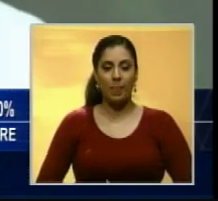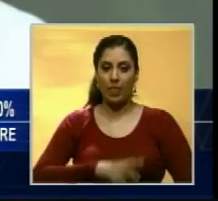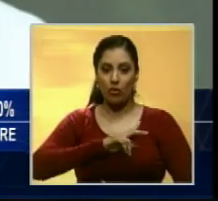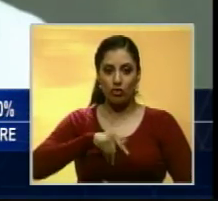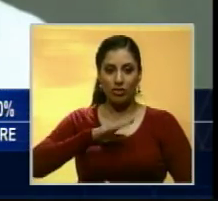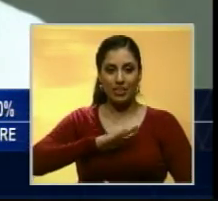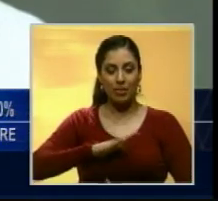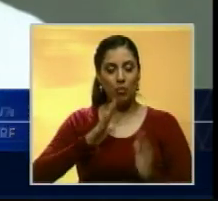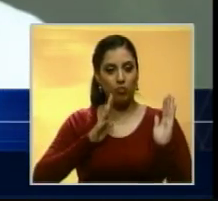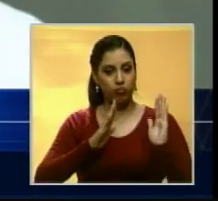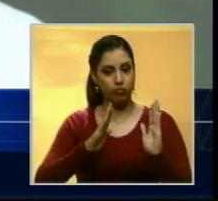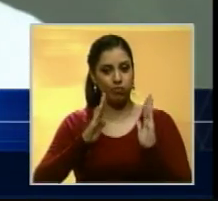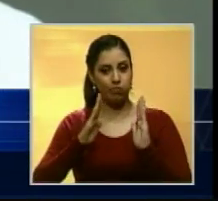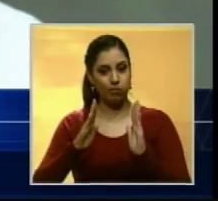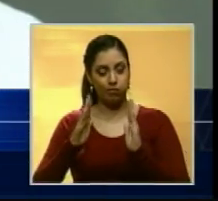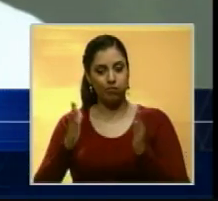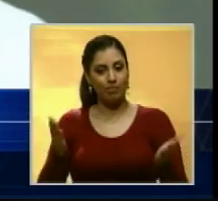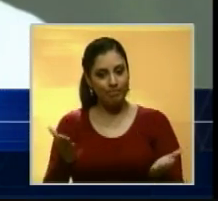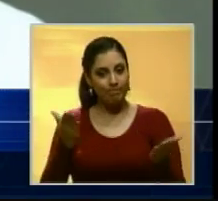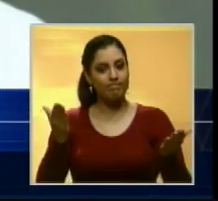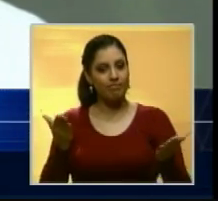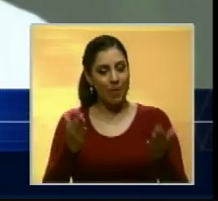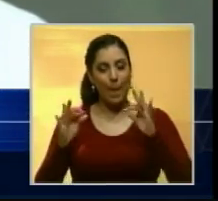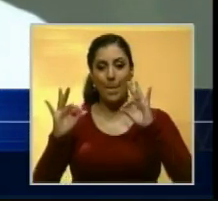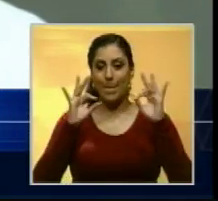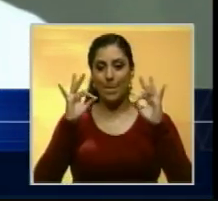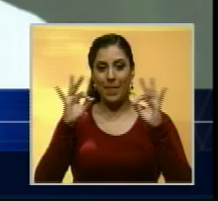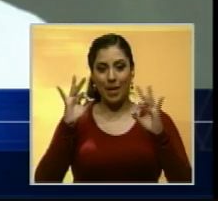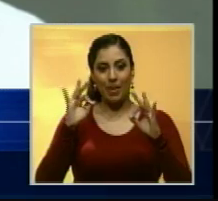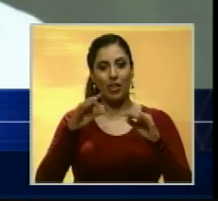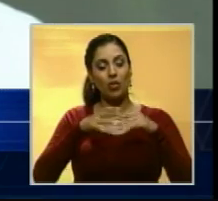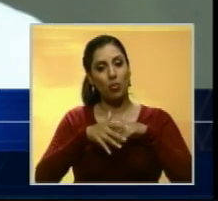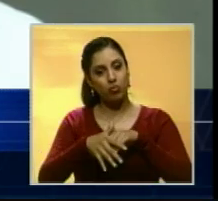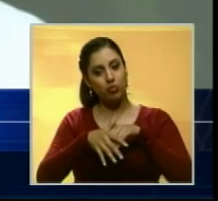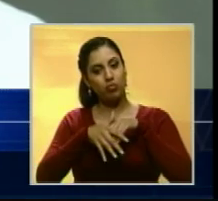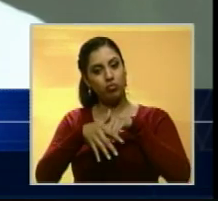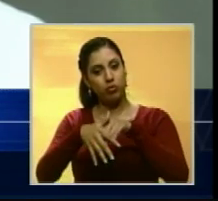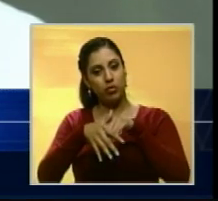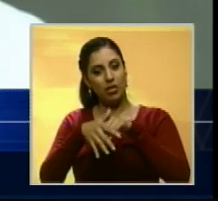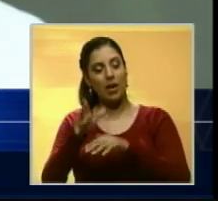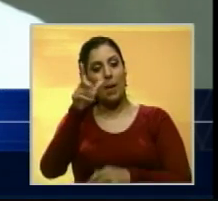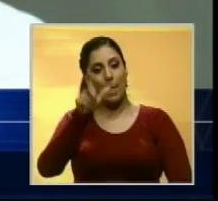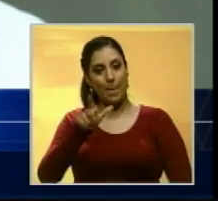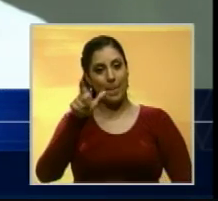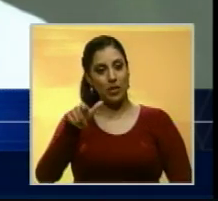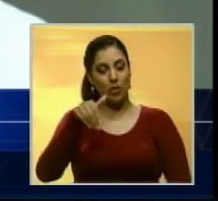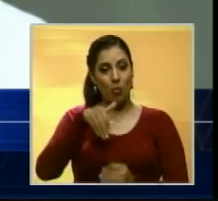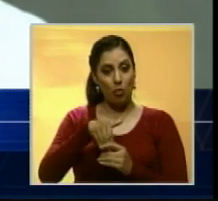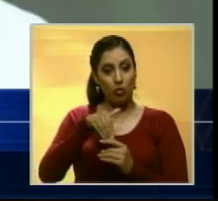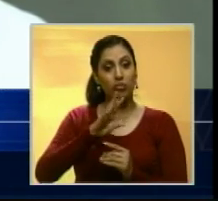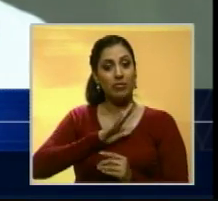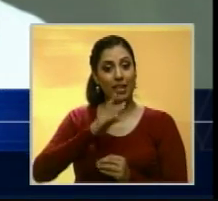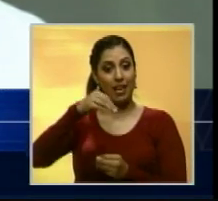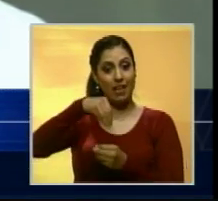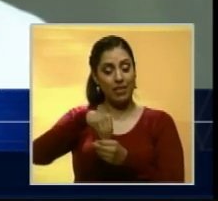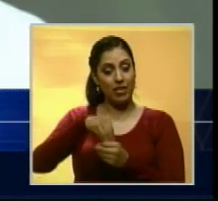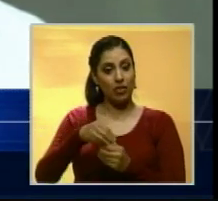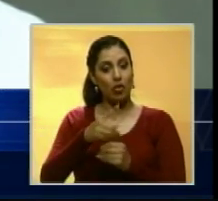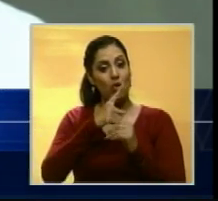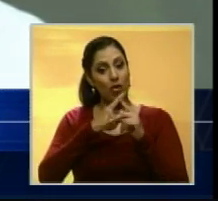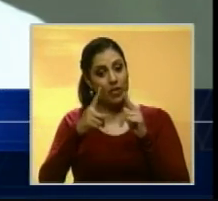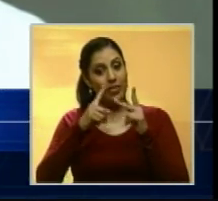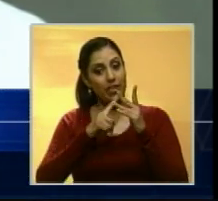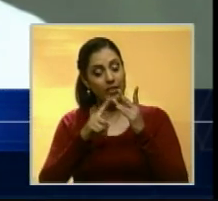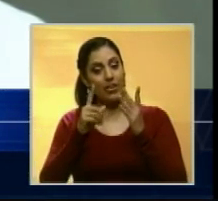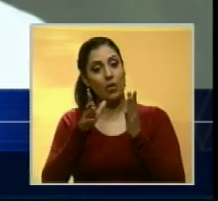Estamos organizando, motivando, preparando la movilización y el personal electoral que estará en las